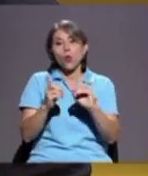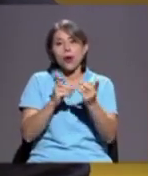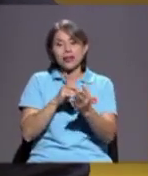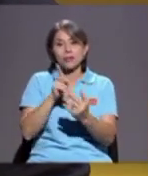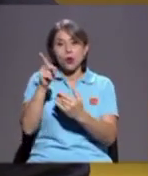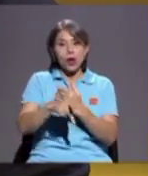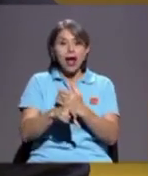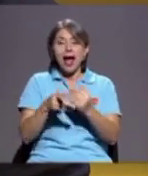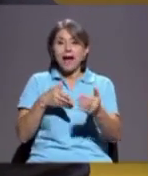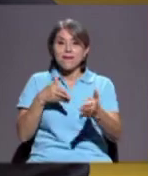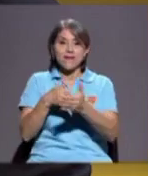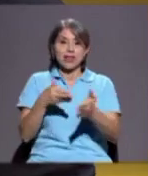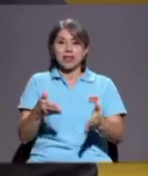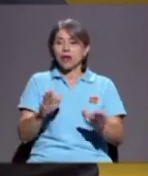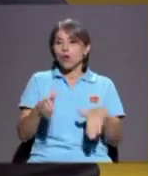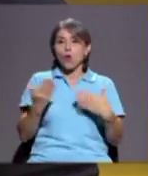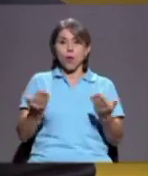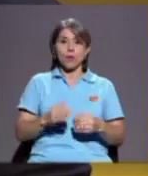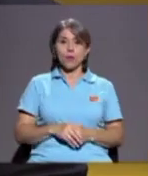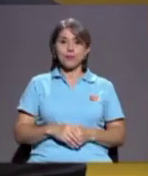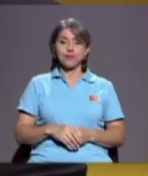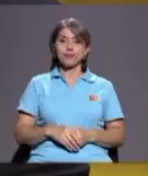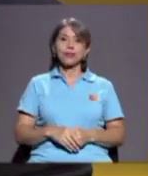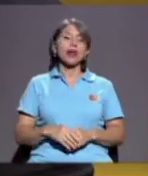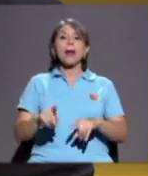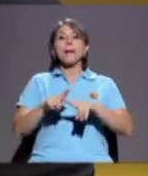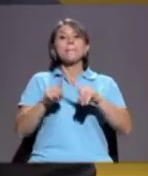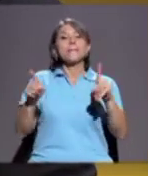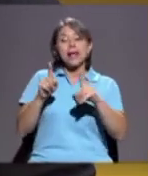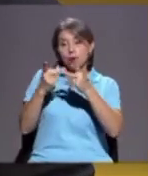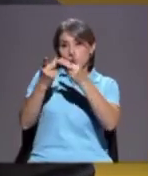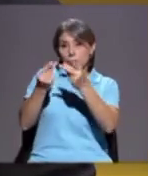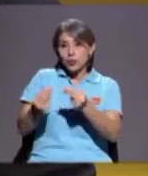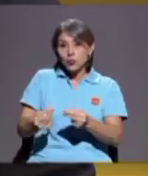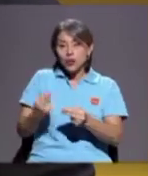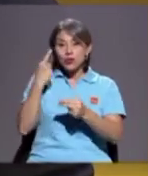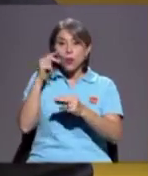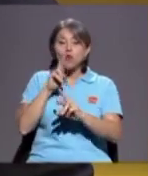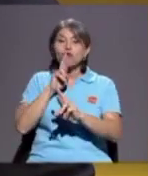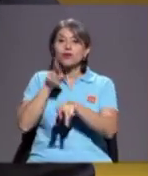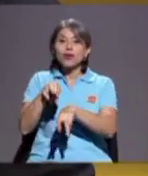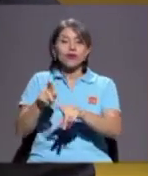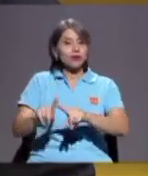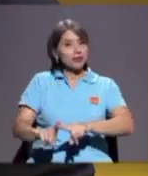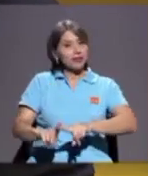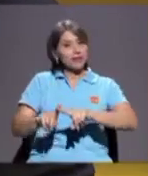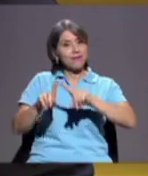se afectan y en qué medida. Lo que hace un presupuesto por resultados es que permite